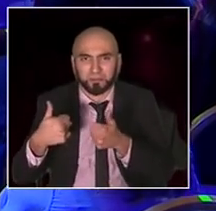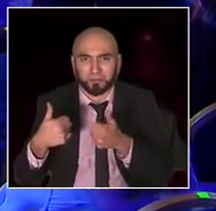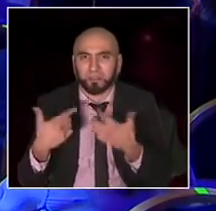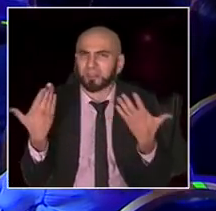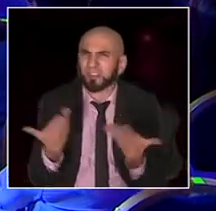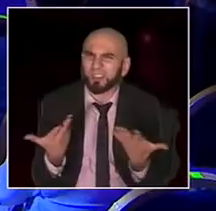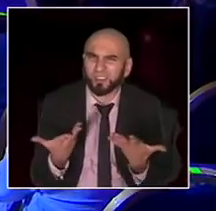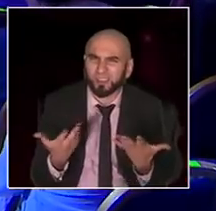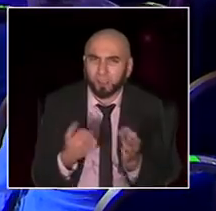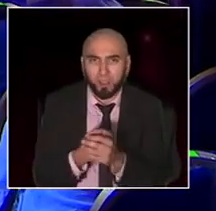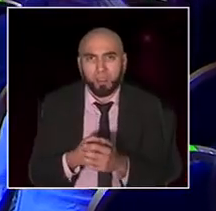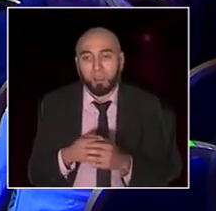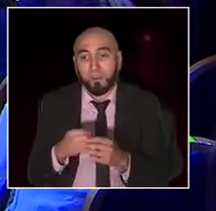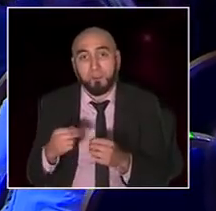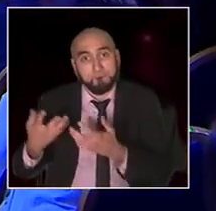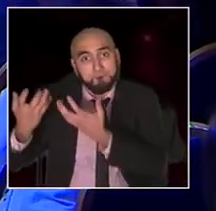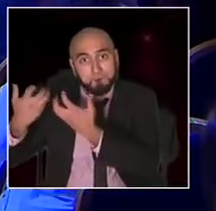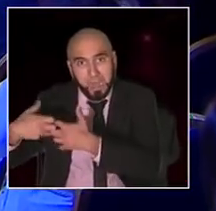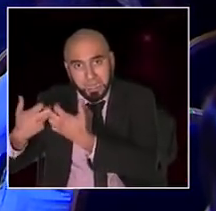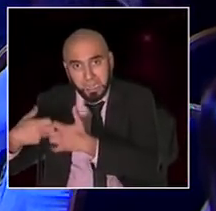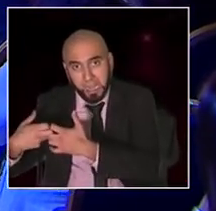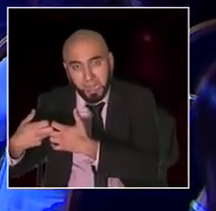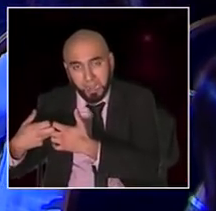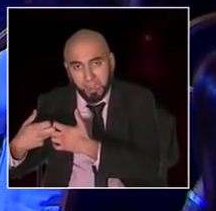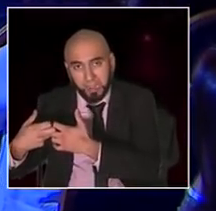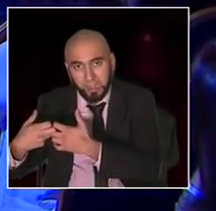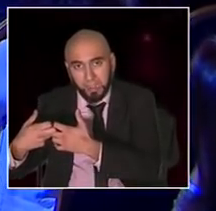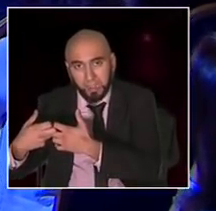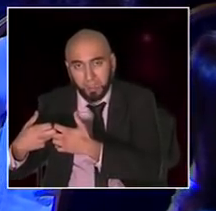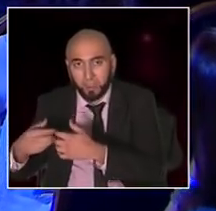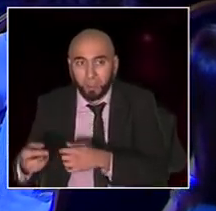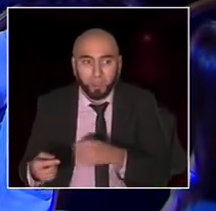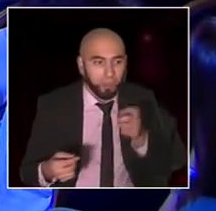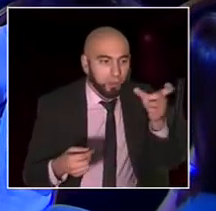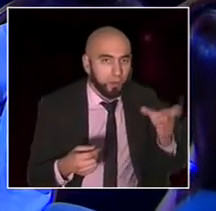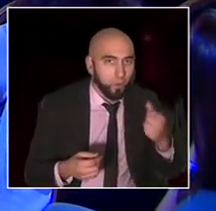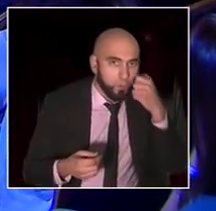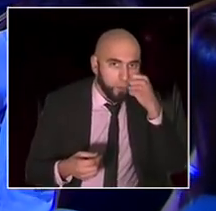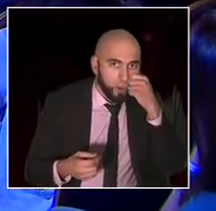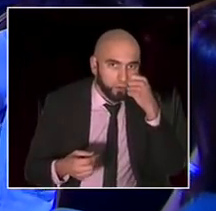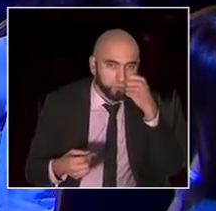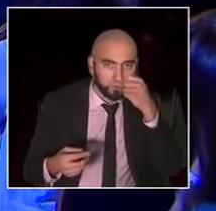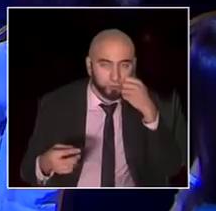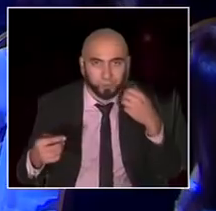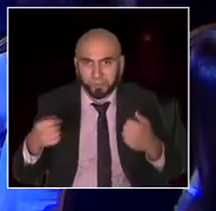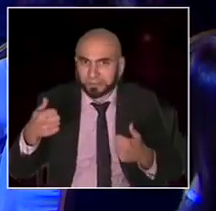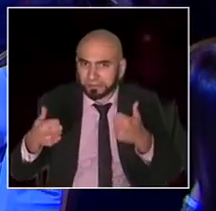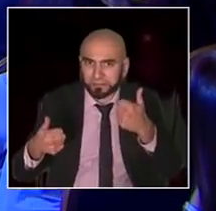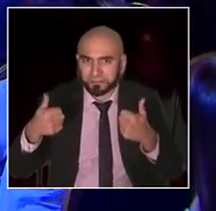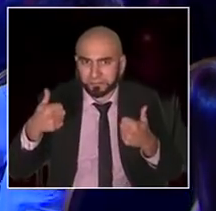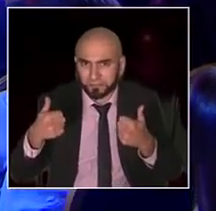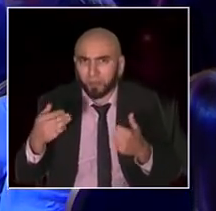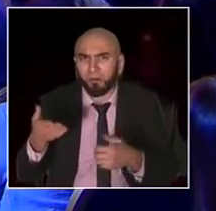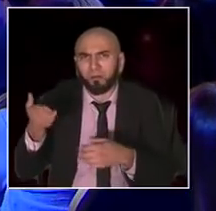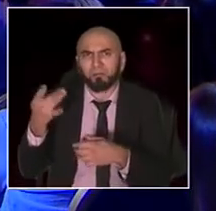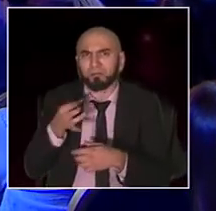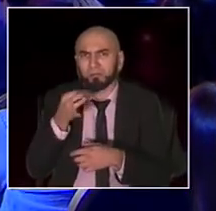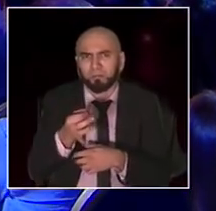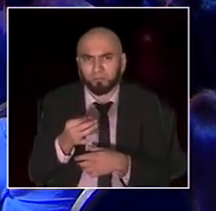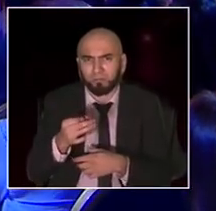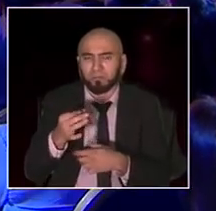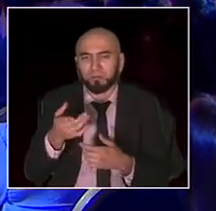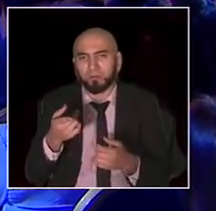de las máquinas y la capacidad del cerebro humano. Lo mencionaba Carlos Montes. Algunos piensan